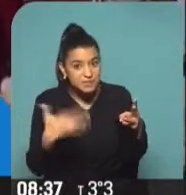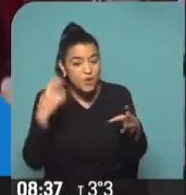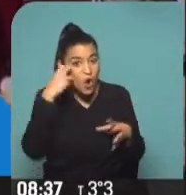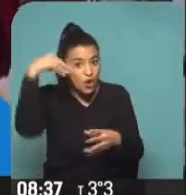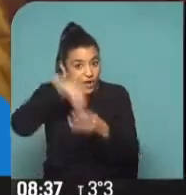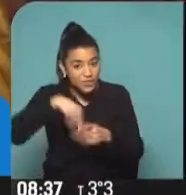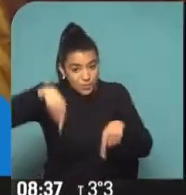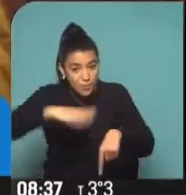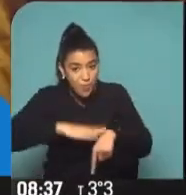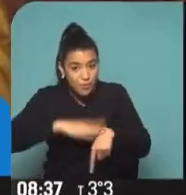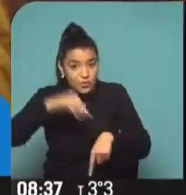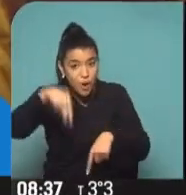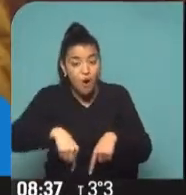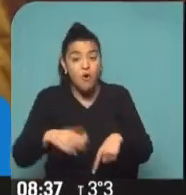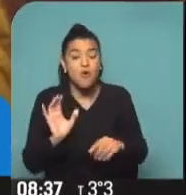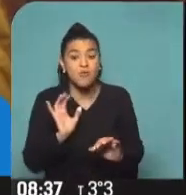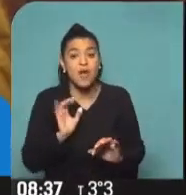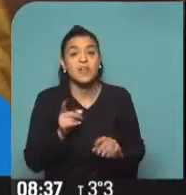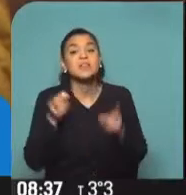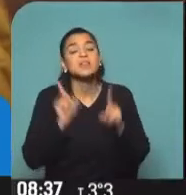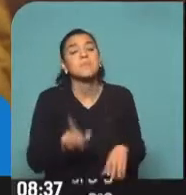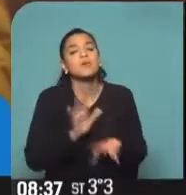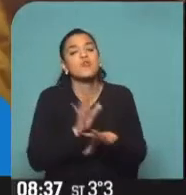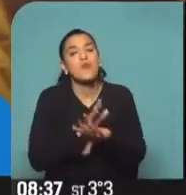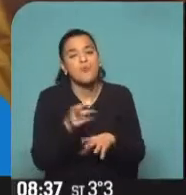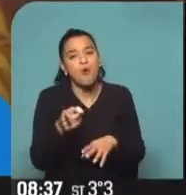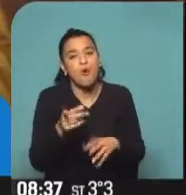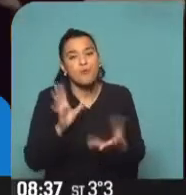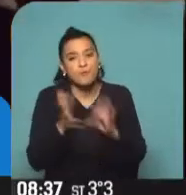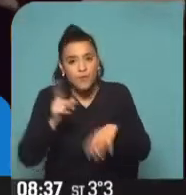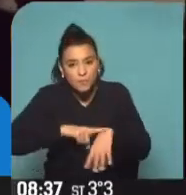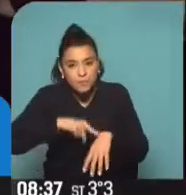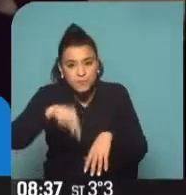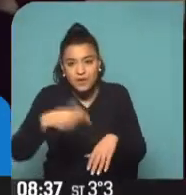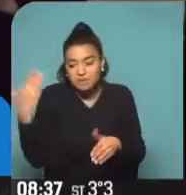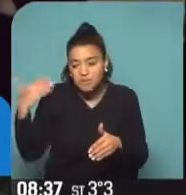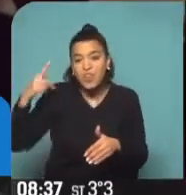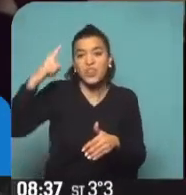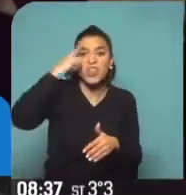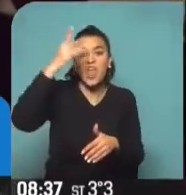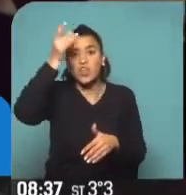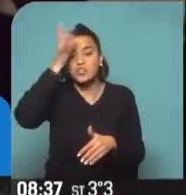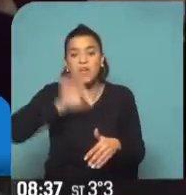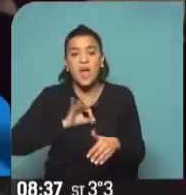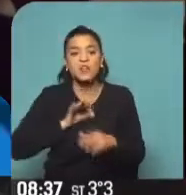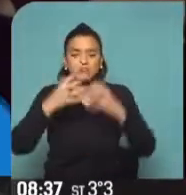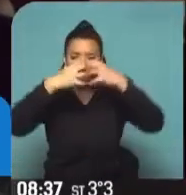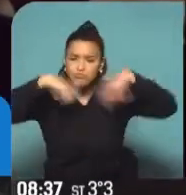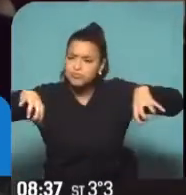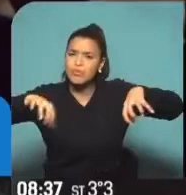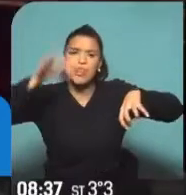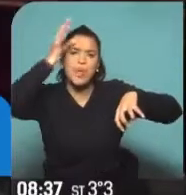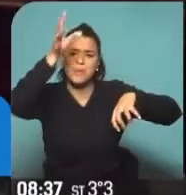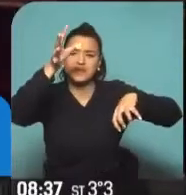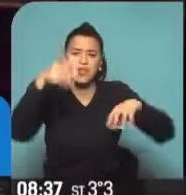Congreso en este momento, que tiene que ver también con una tendencia de los últimos 10, 12 años de polarización que hace